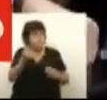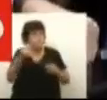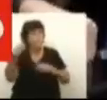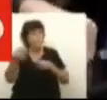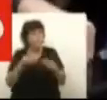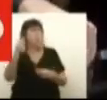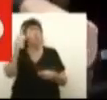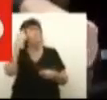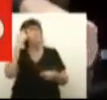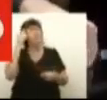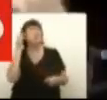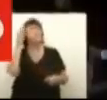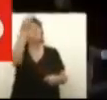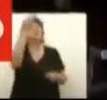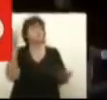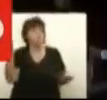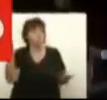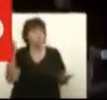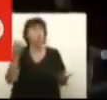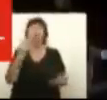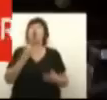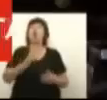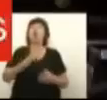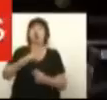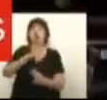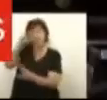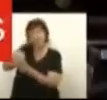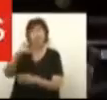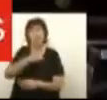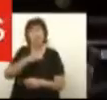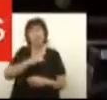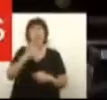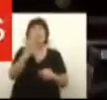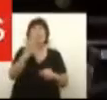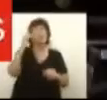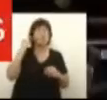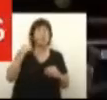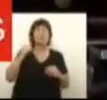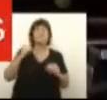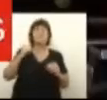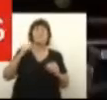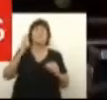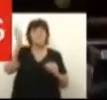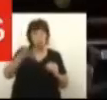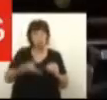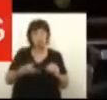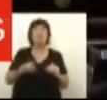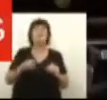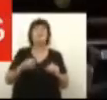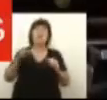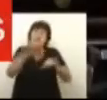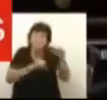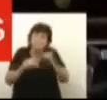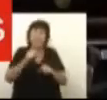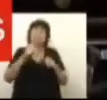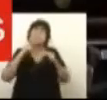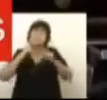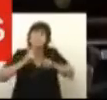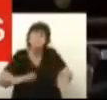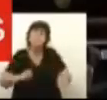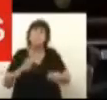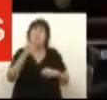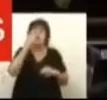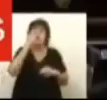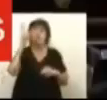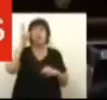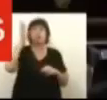claramente desde que este gobierno asumió, gracias a los votos del PJ, ¿no?, de Argentina Federal en la Cámara de Diputados, el bloque